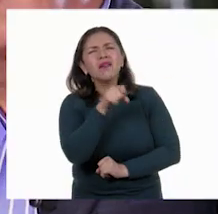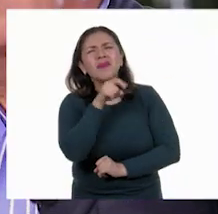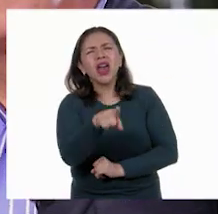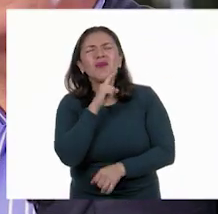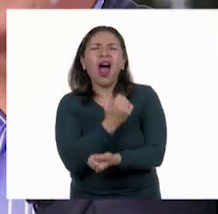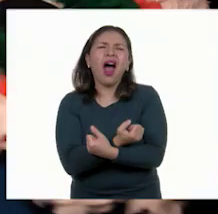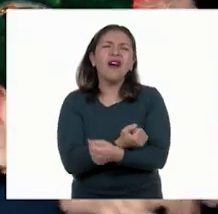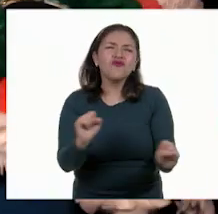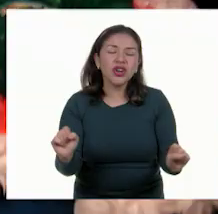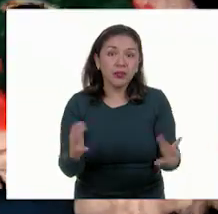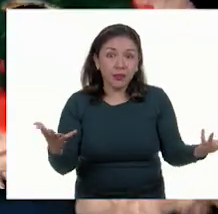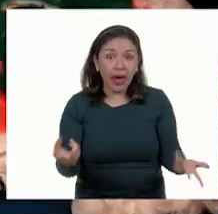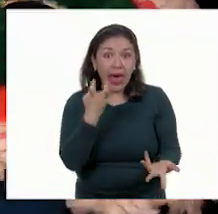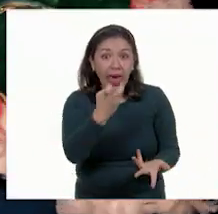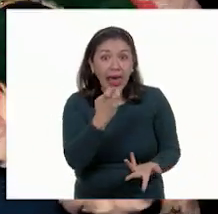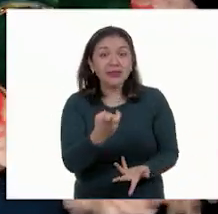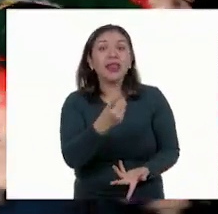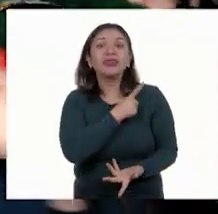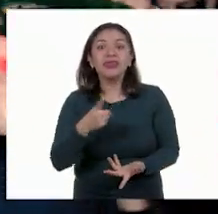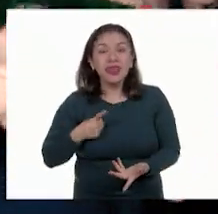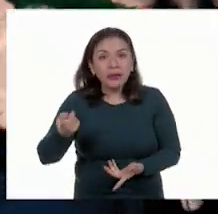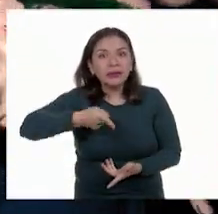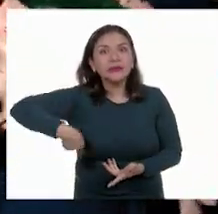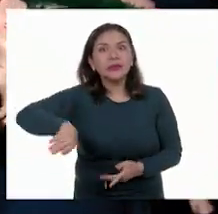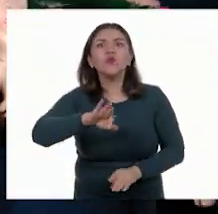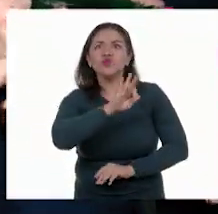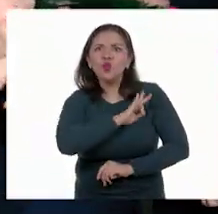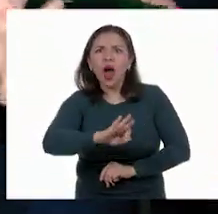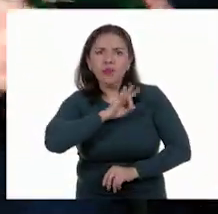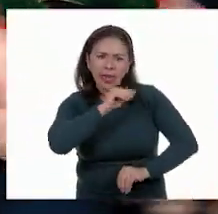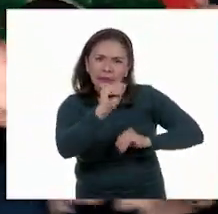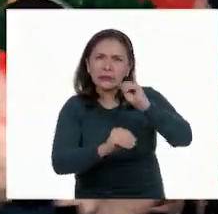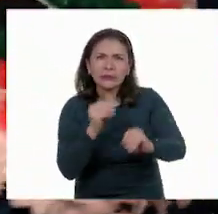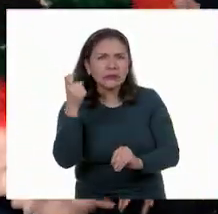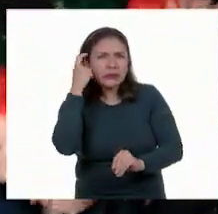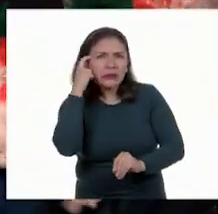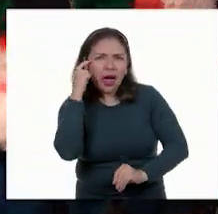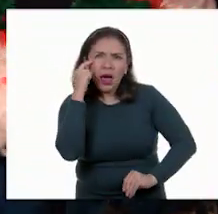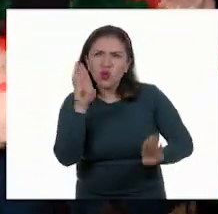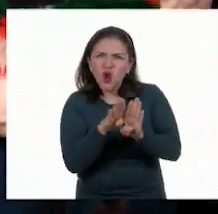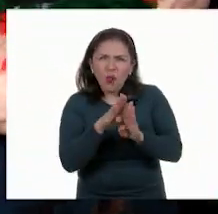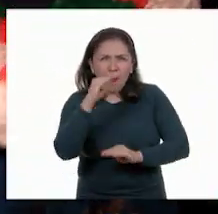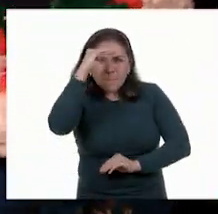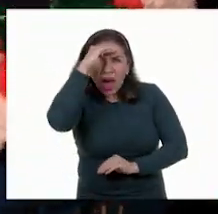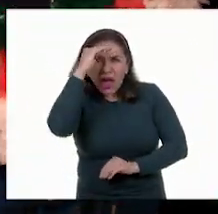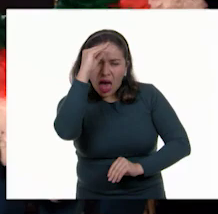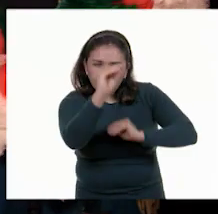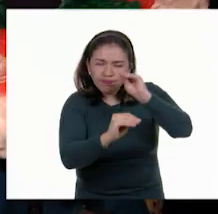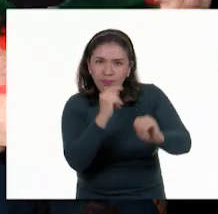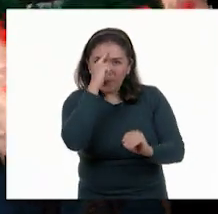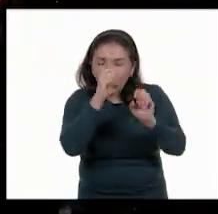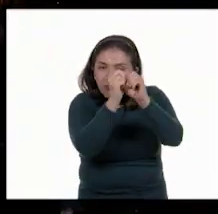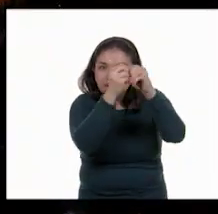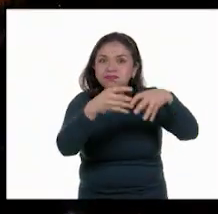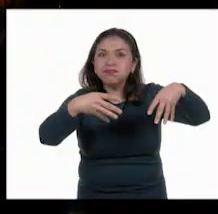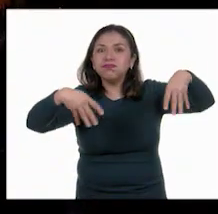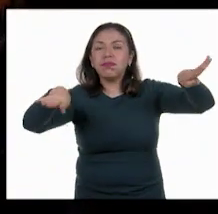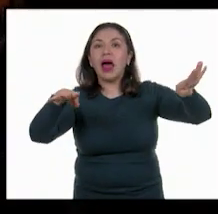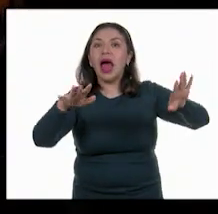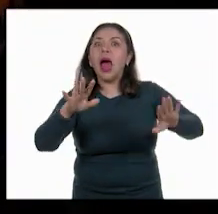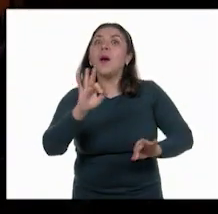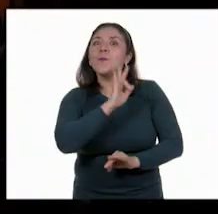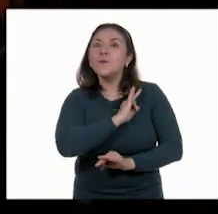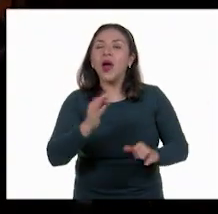monótono. Entonces tenemos que tener la capacidad de diseñar el espectáculo y